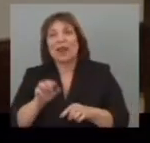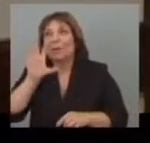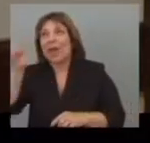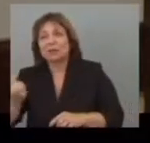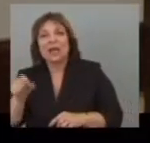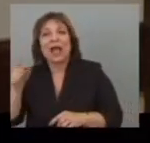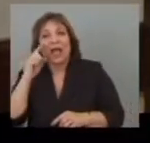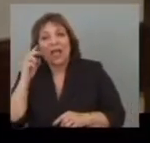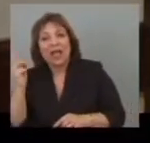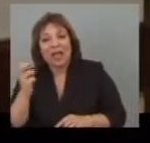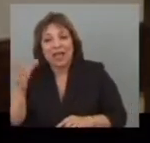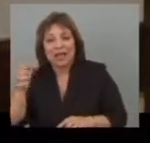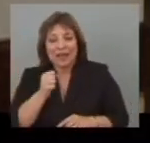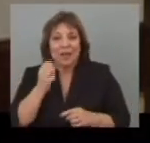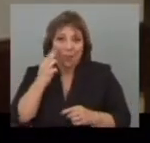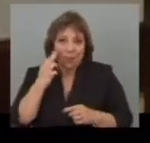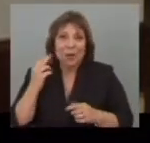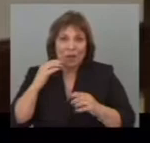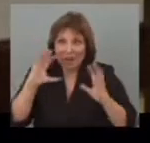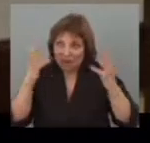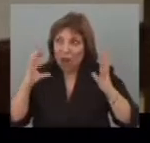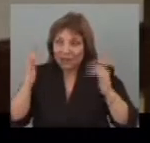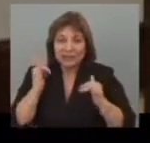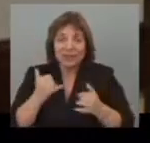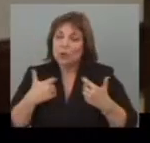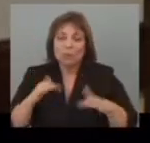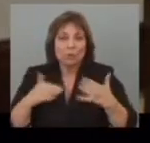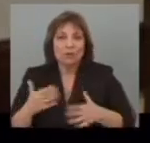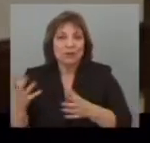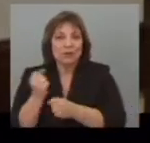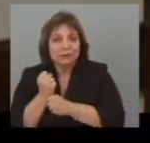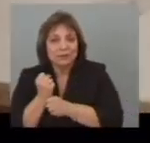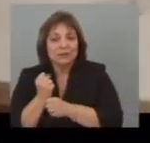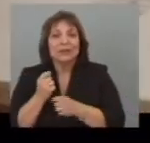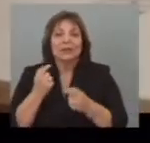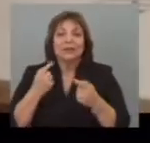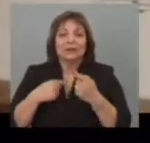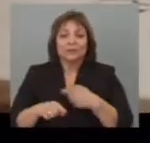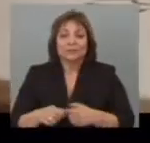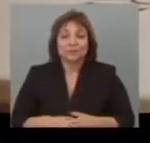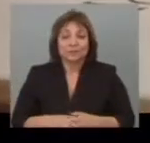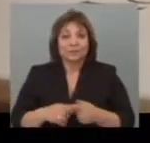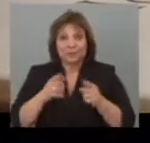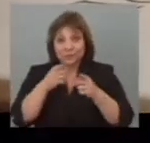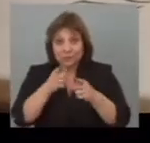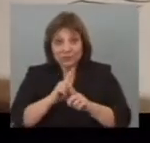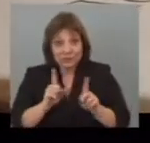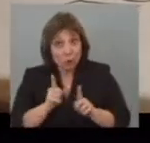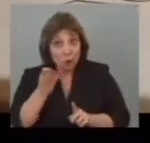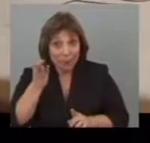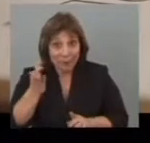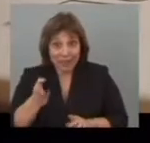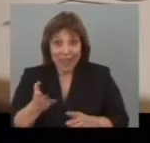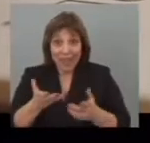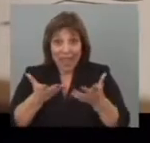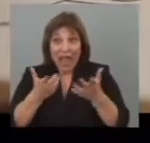tiene problemas importantes de violencia, de la que sufre y padece violencia. Si no se pide ayuda, esa violencia